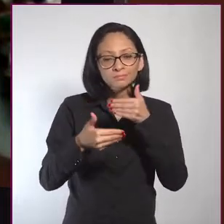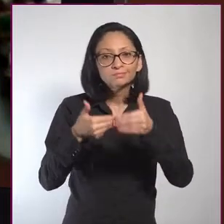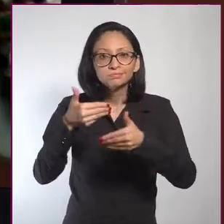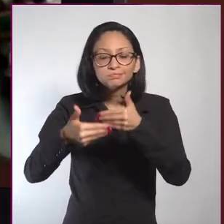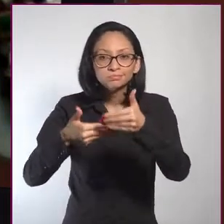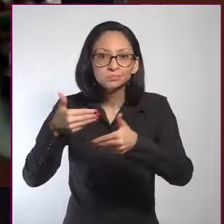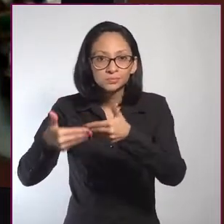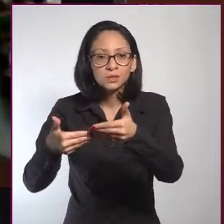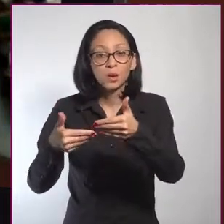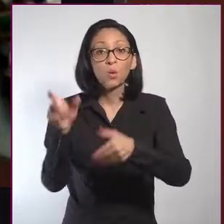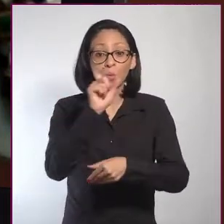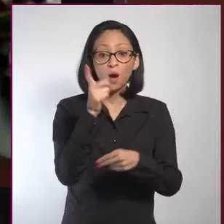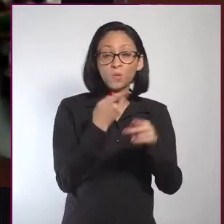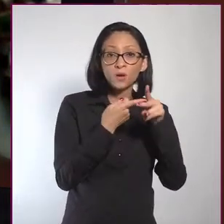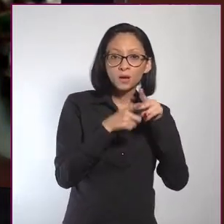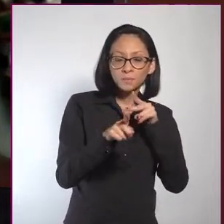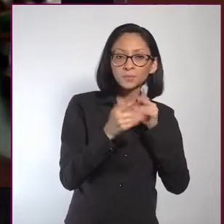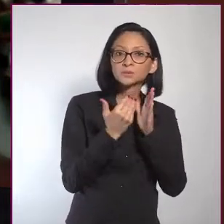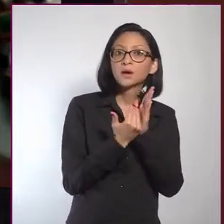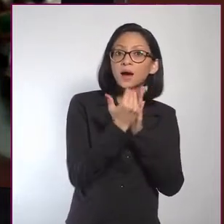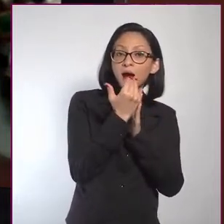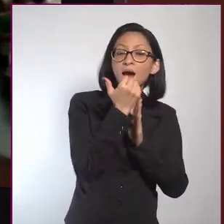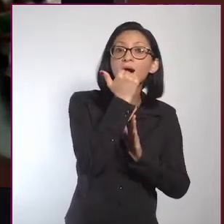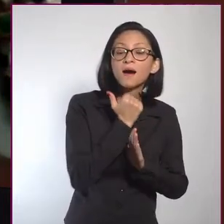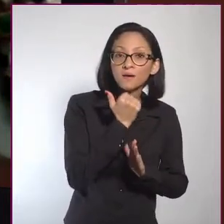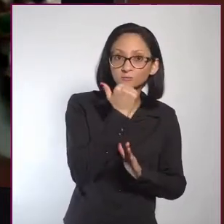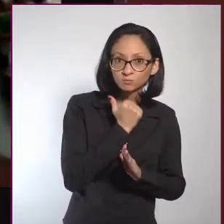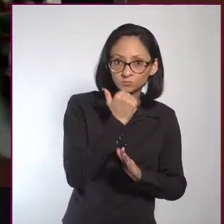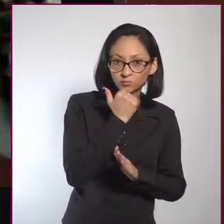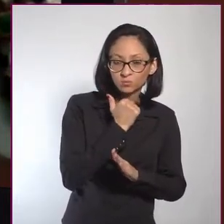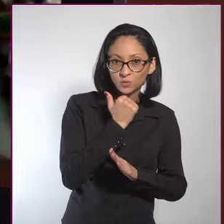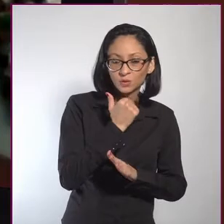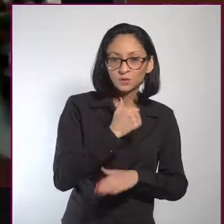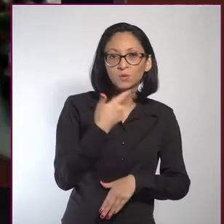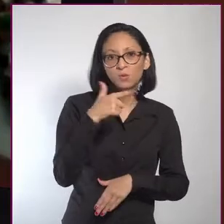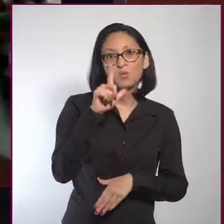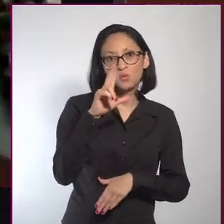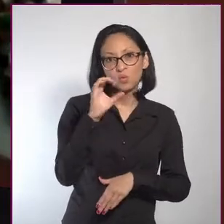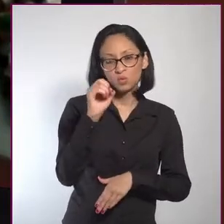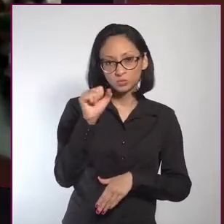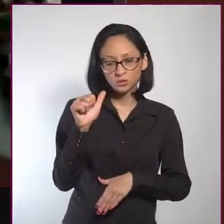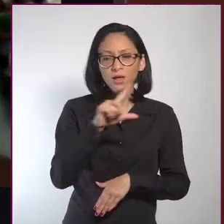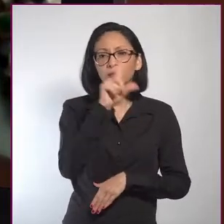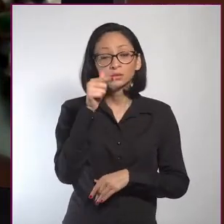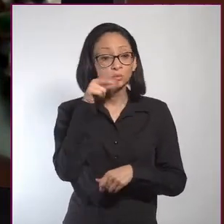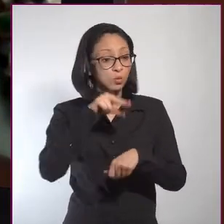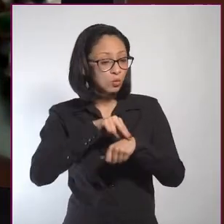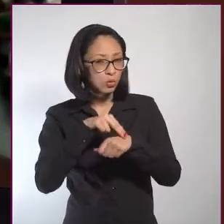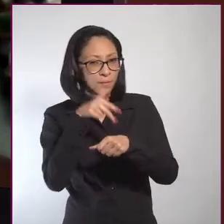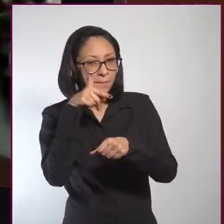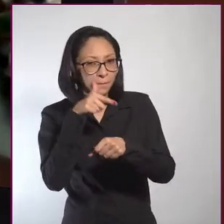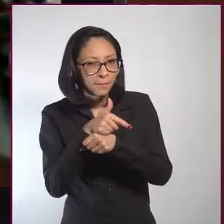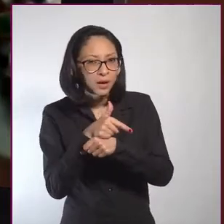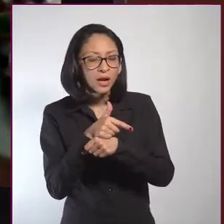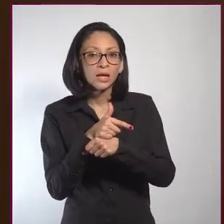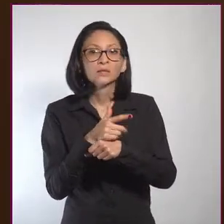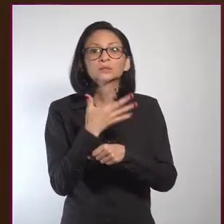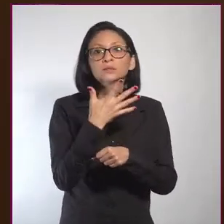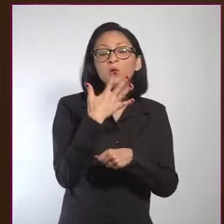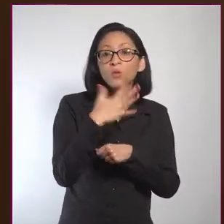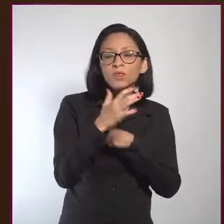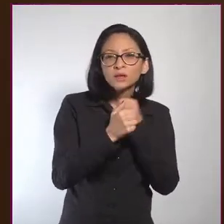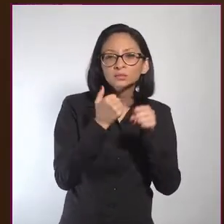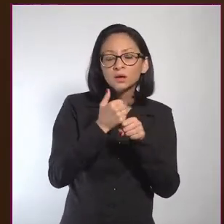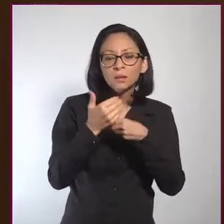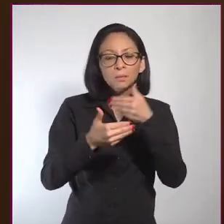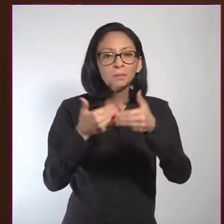tarda desde que empieza a subir la glucosa hasta que se puede establecer el diagnóstico entre 5 a 10 años.